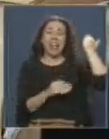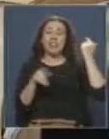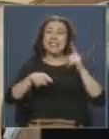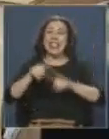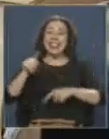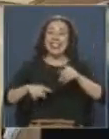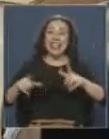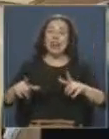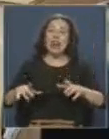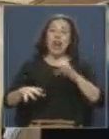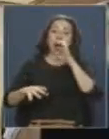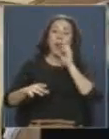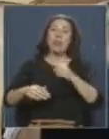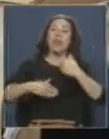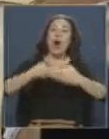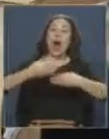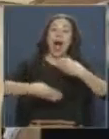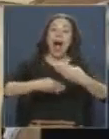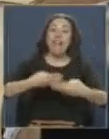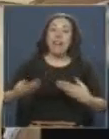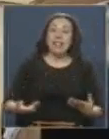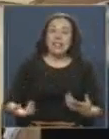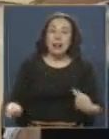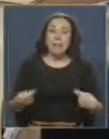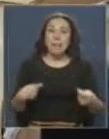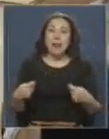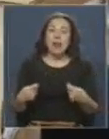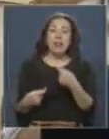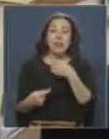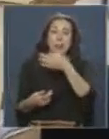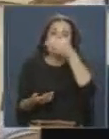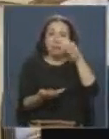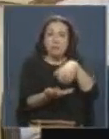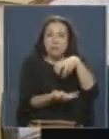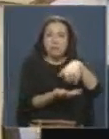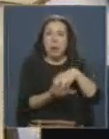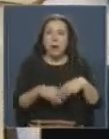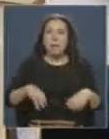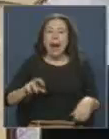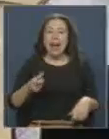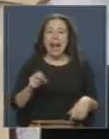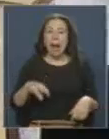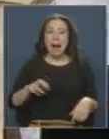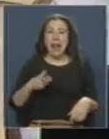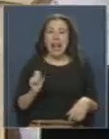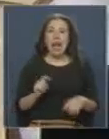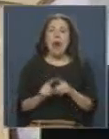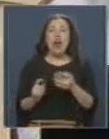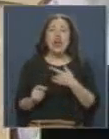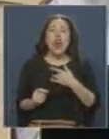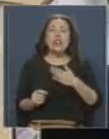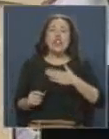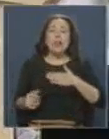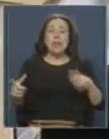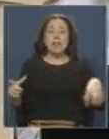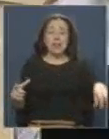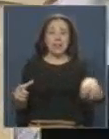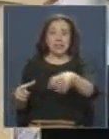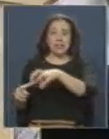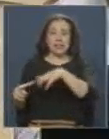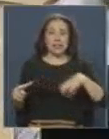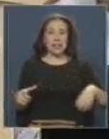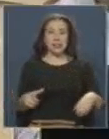del mercado y de la avaricia en Margamarga, en el corazón de nuestro distrito. Ahora, hay una realización incompleta de la